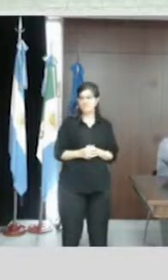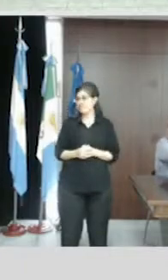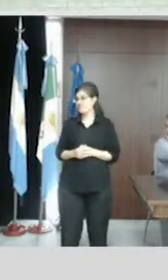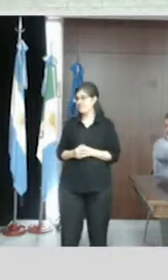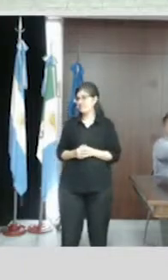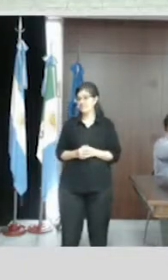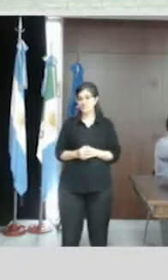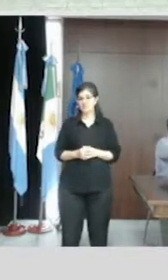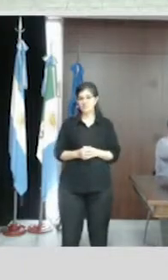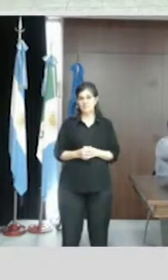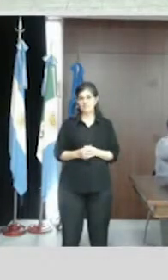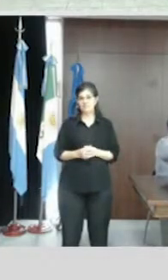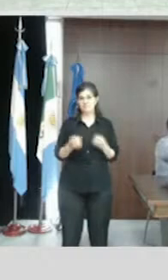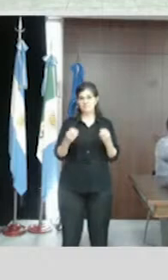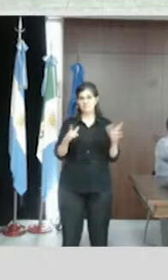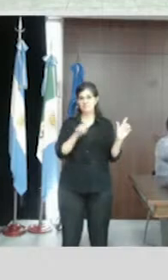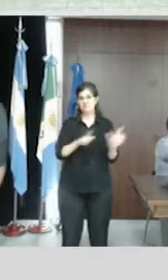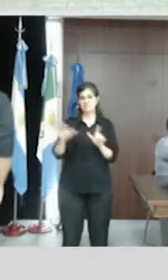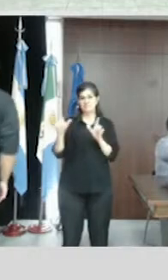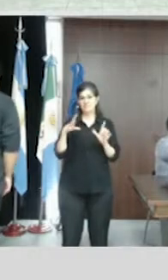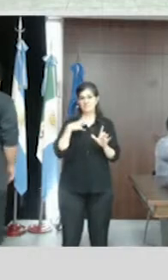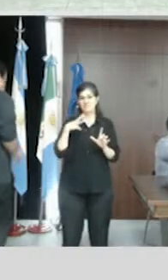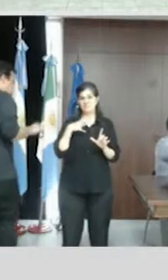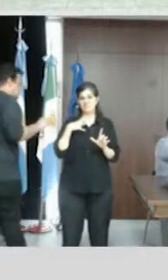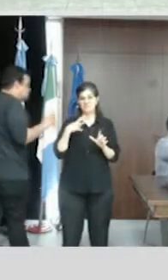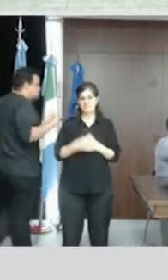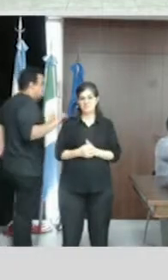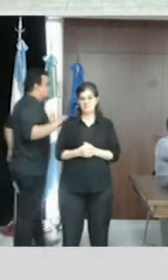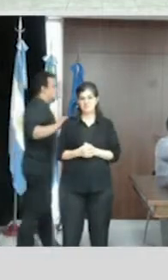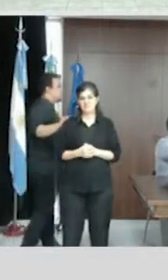¿No va? Yo ni me acuerdo que sigue. Sigamos.